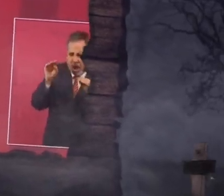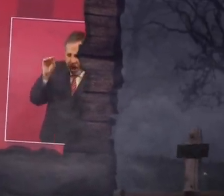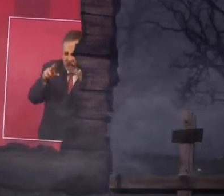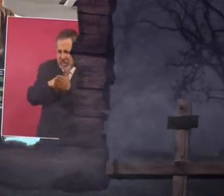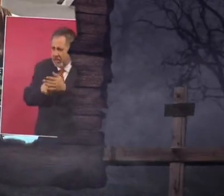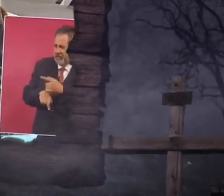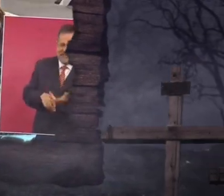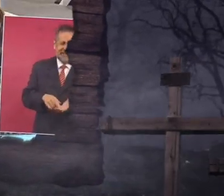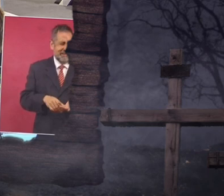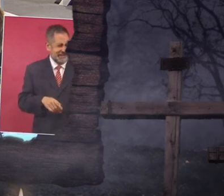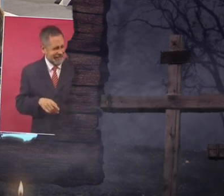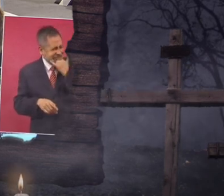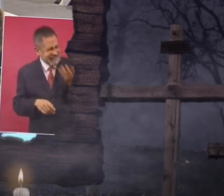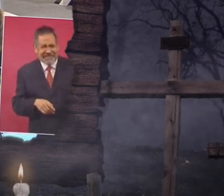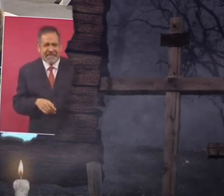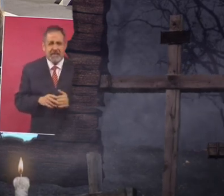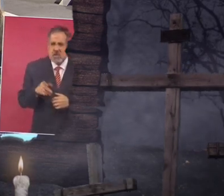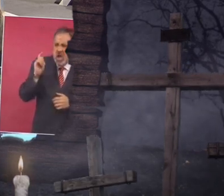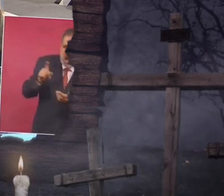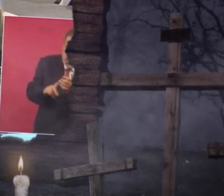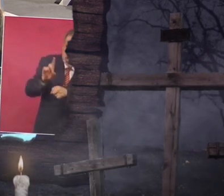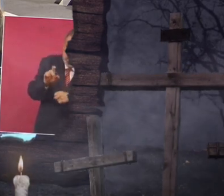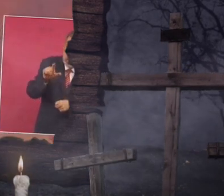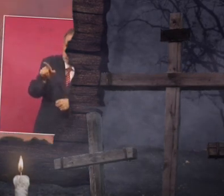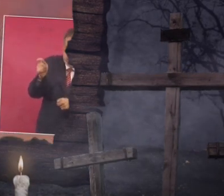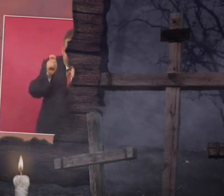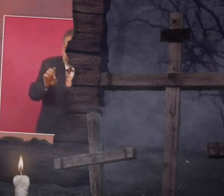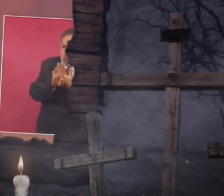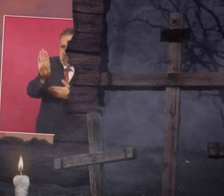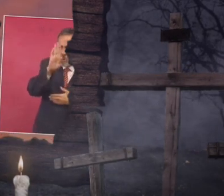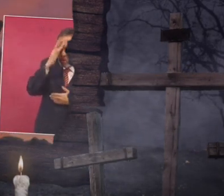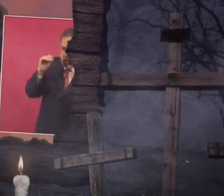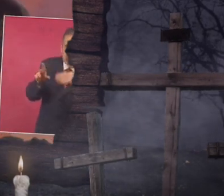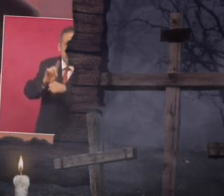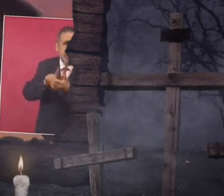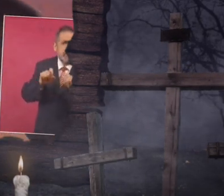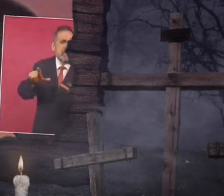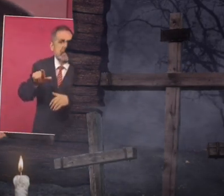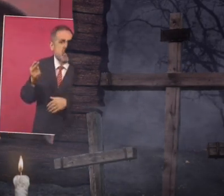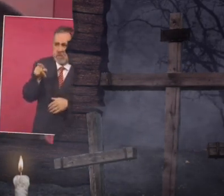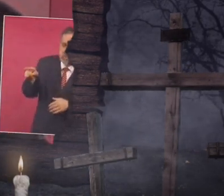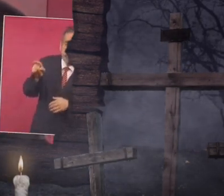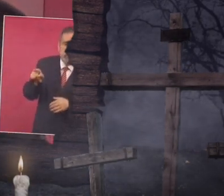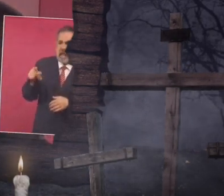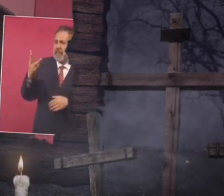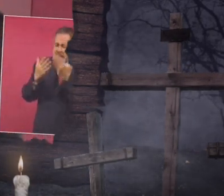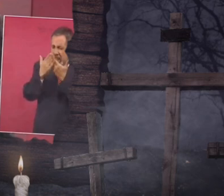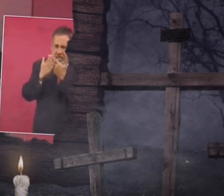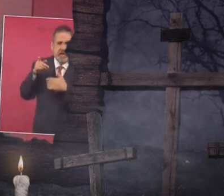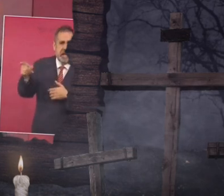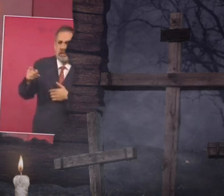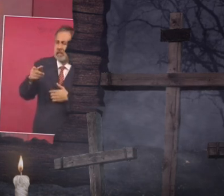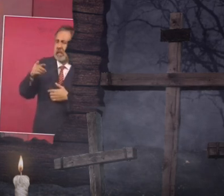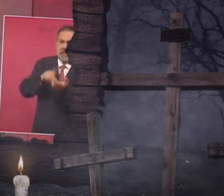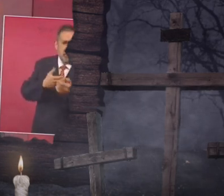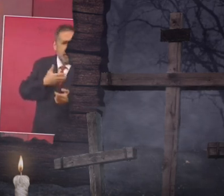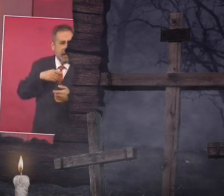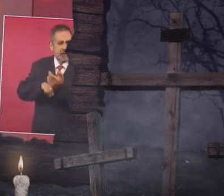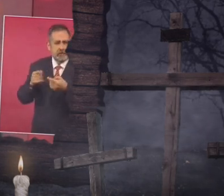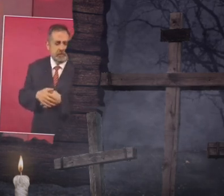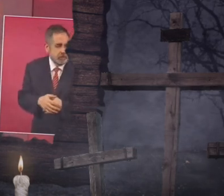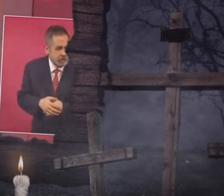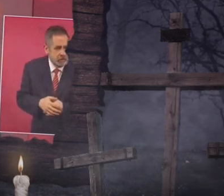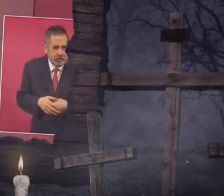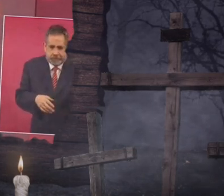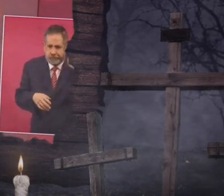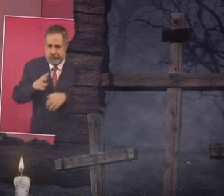hacías? Dice Pedro Ferriz, el 27 de noviembre a las 3 de la mañana en palacio. Pues estaba